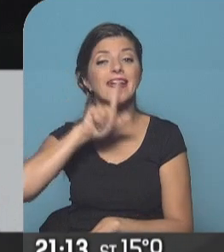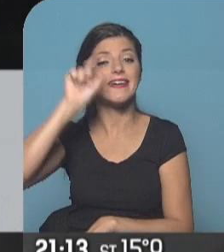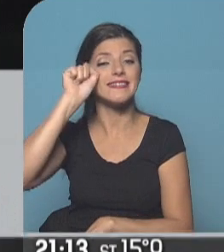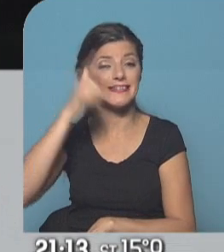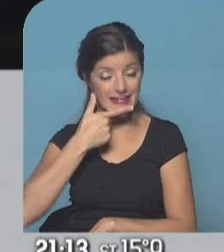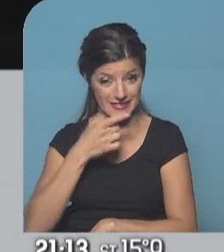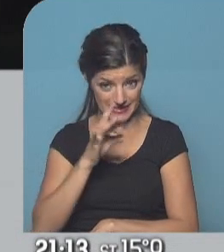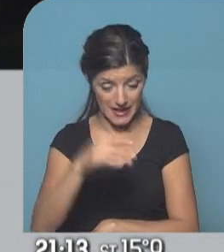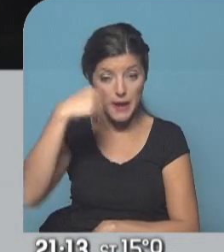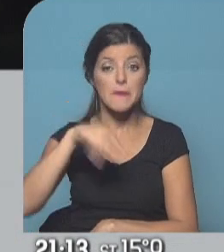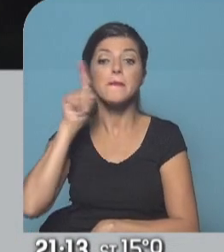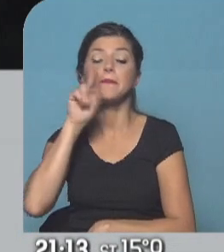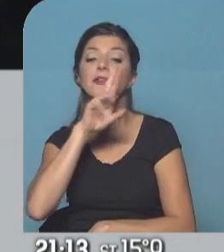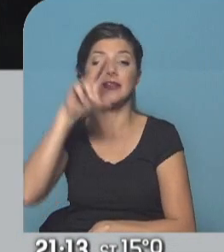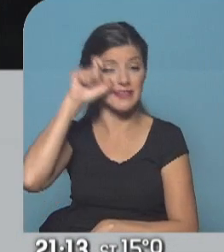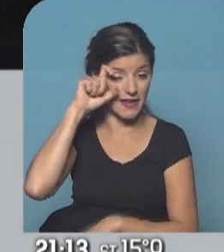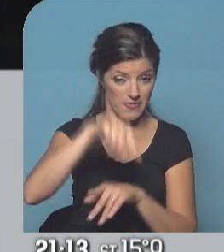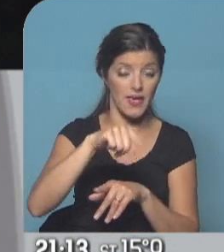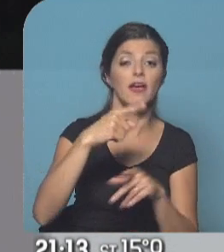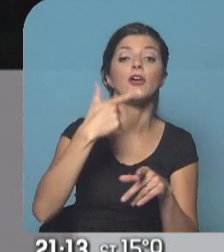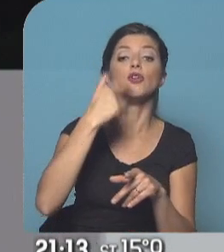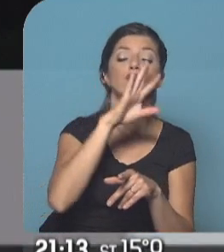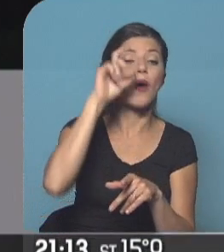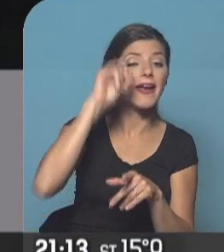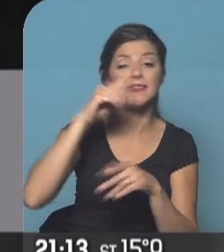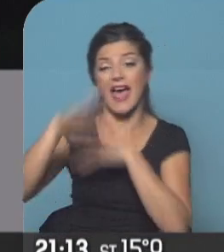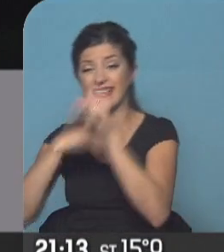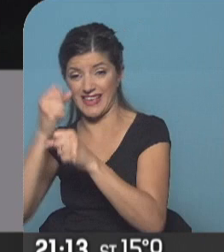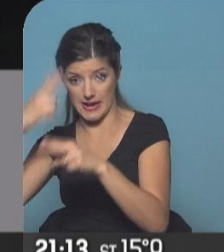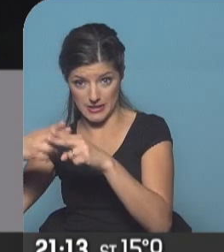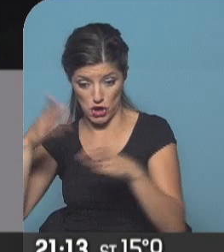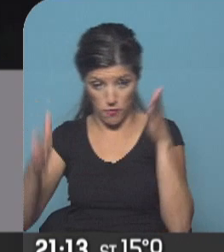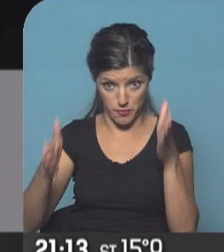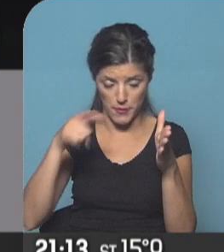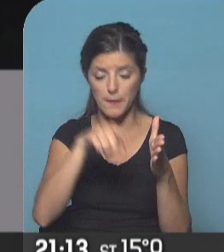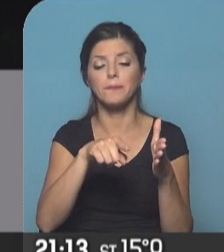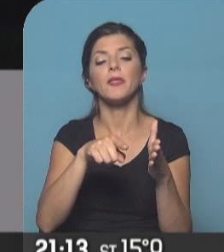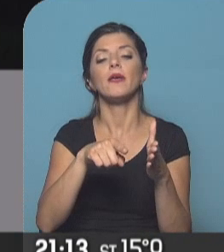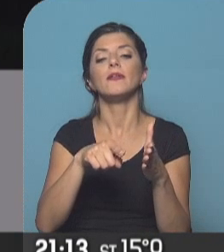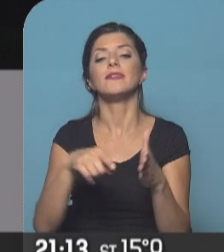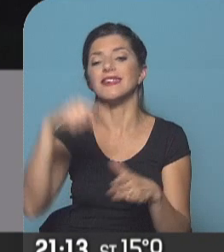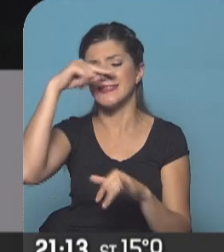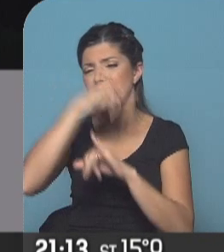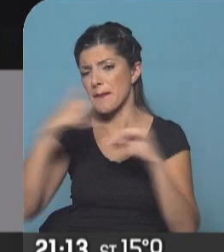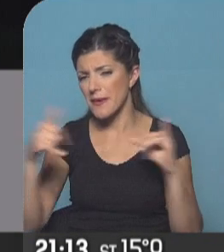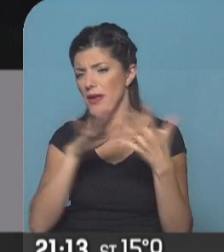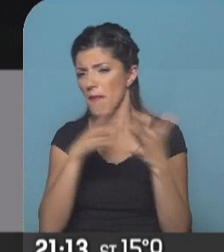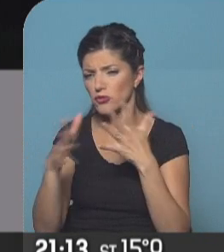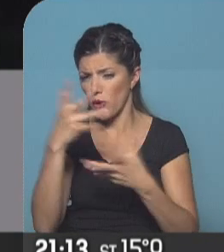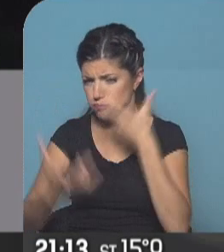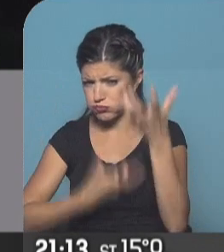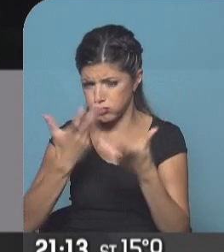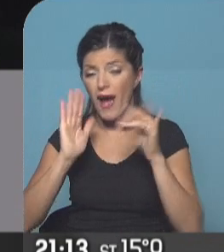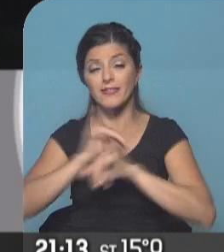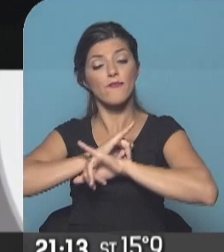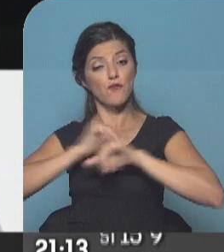retiro-josé león suárez el siniestro se originó cerca de las 19 30 según informó la empresa trenes argentinos